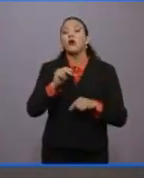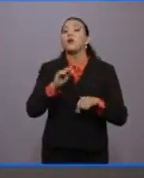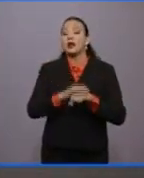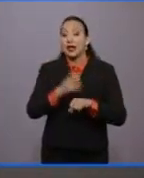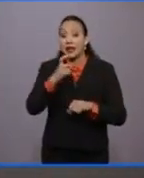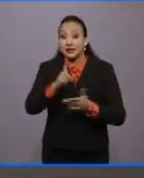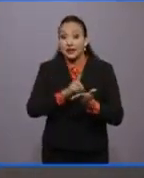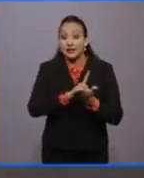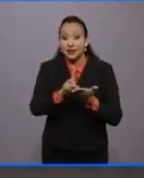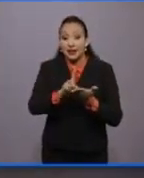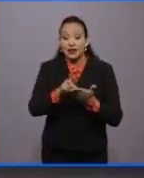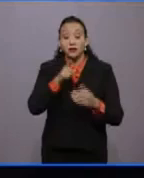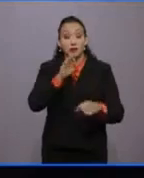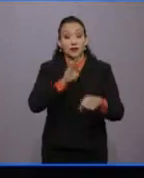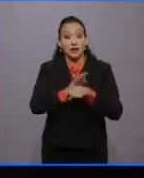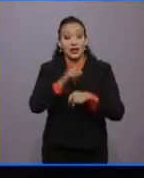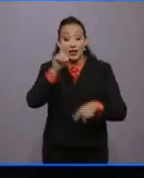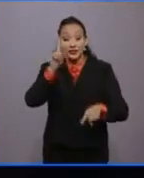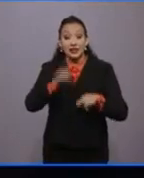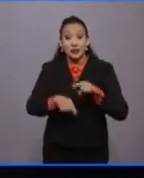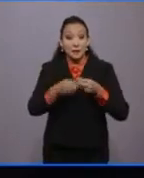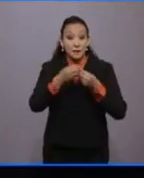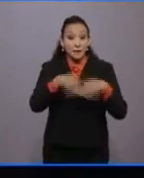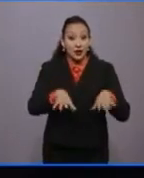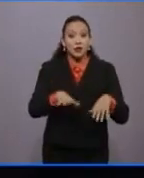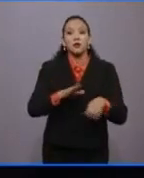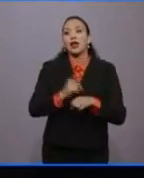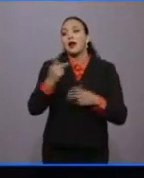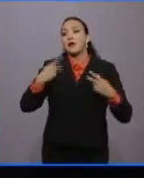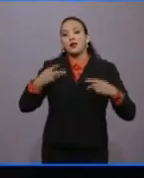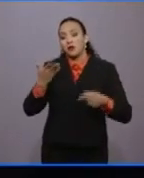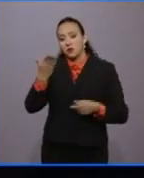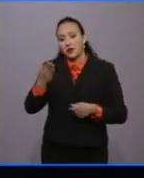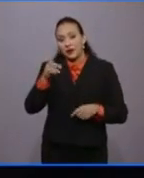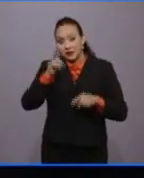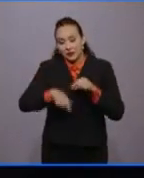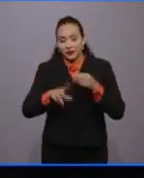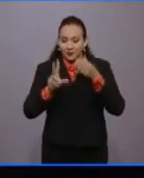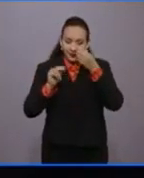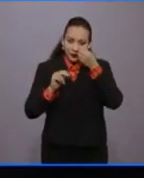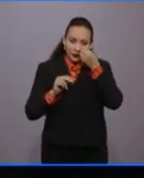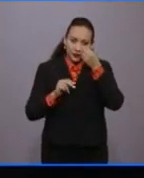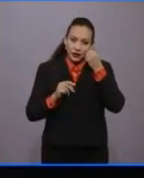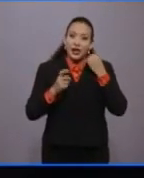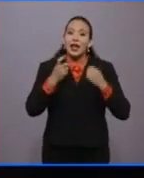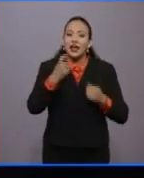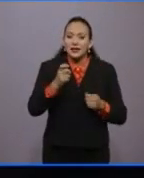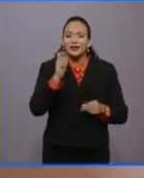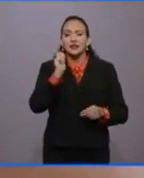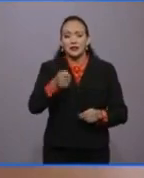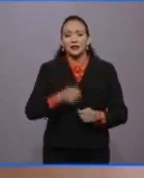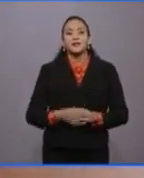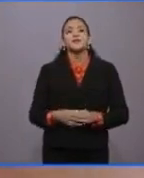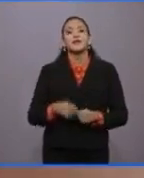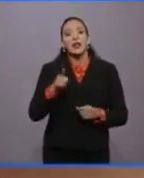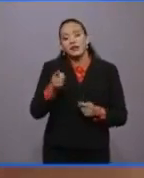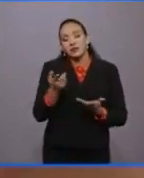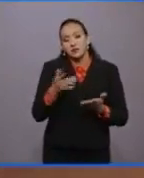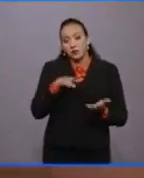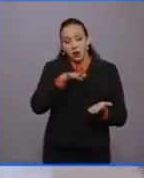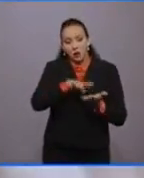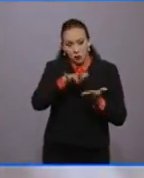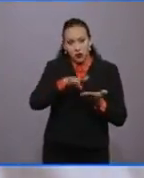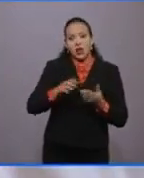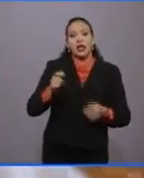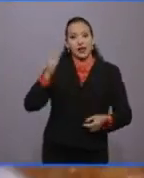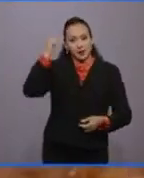de un derecho protegido que no se pierde por no solicitarse en un determinado plazo, pues se trata de una prestación que se